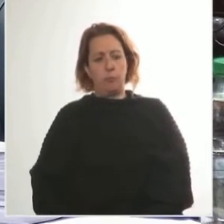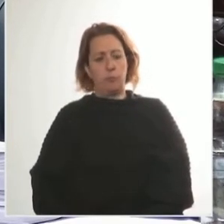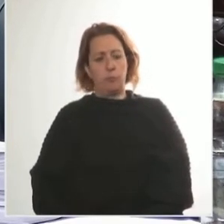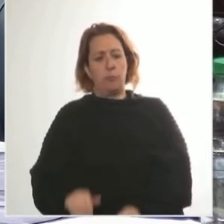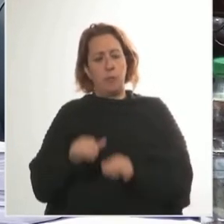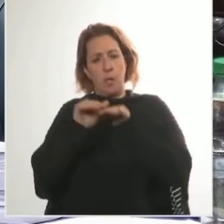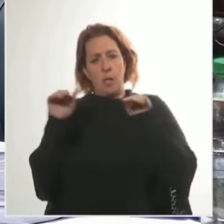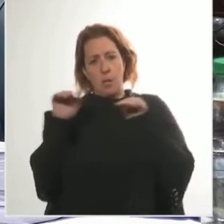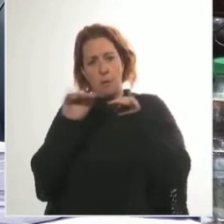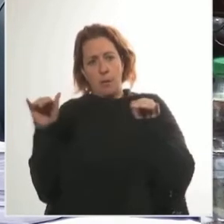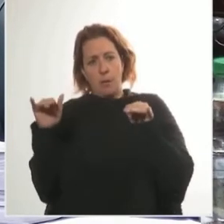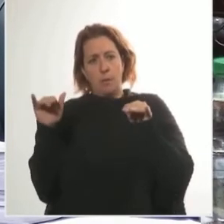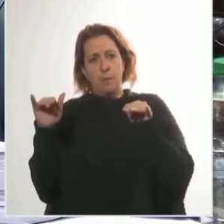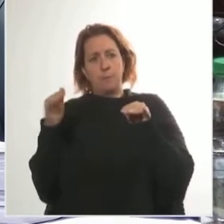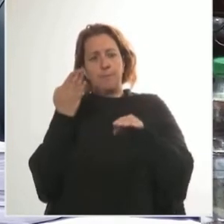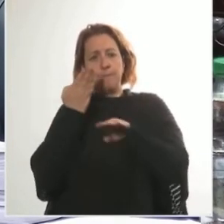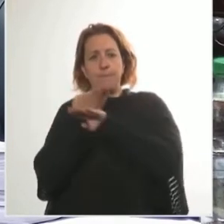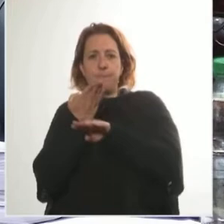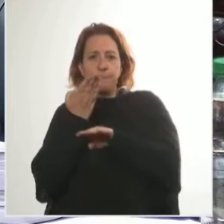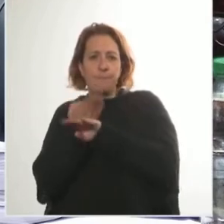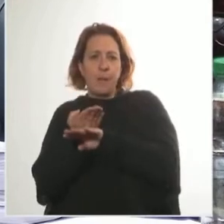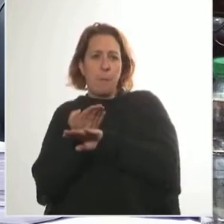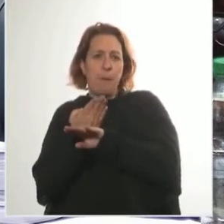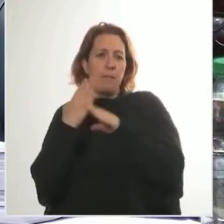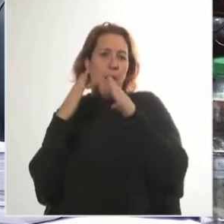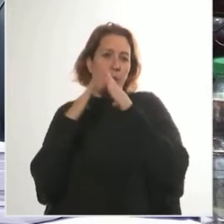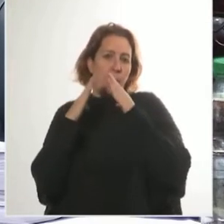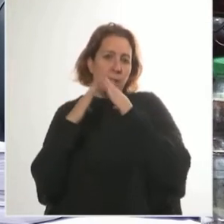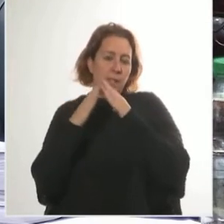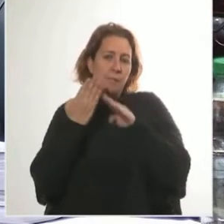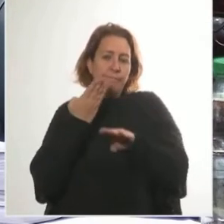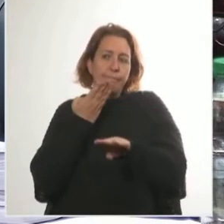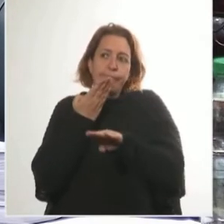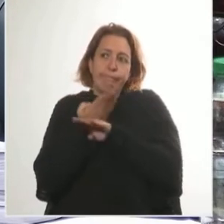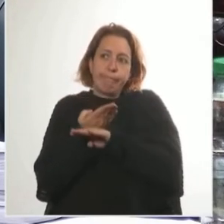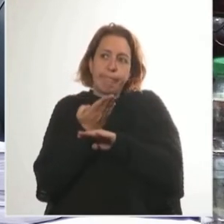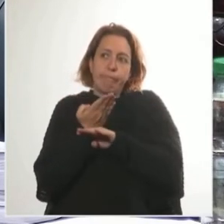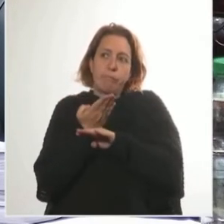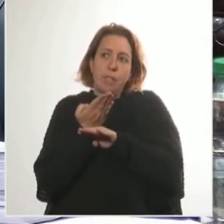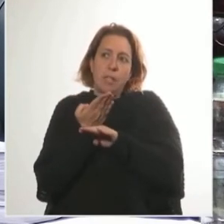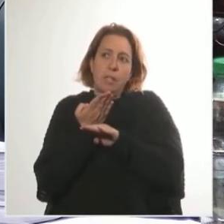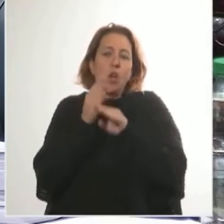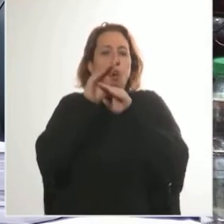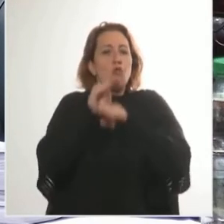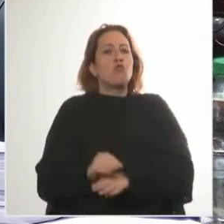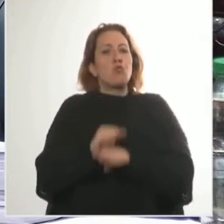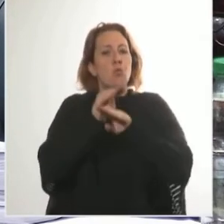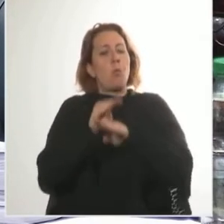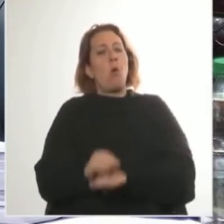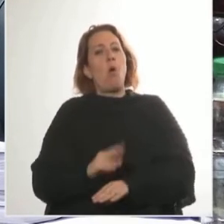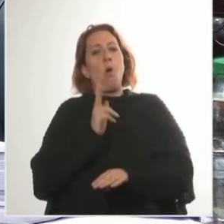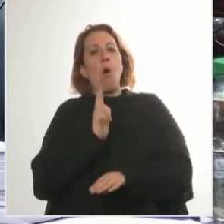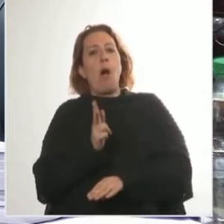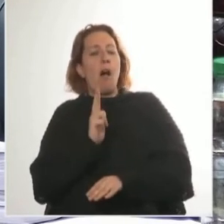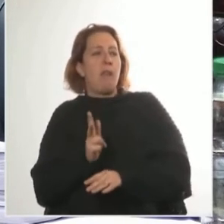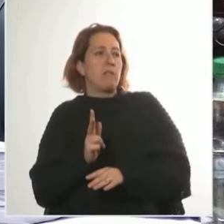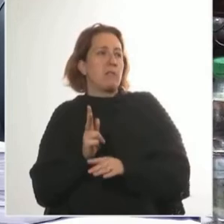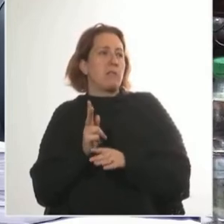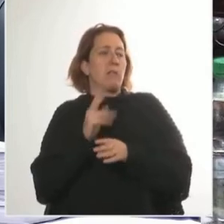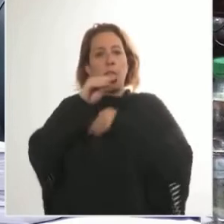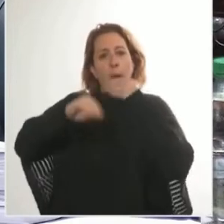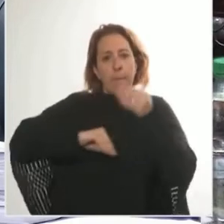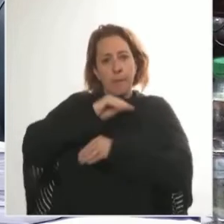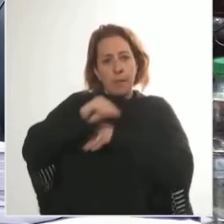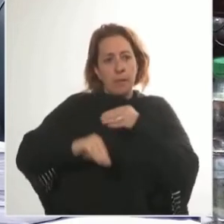niveles de demanda doméstica, como se llaman, los niveles del consumo de los hogares, del consumo de las familias,